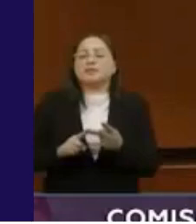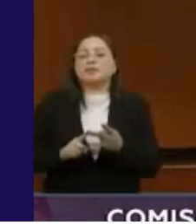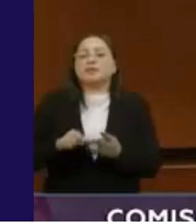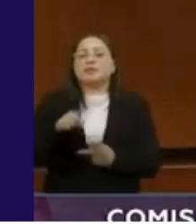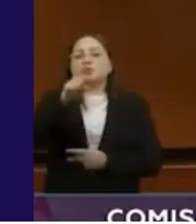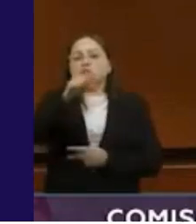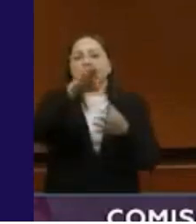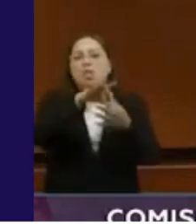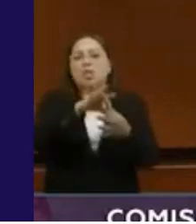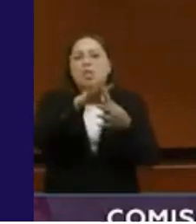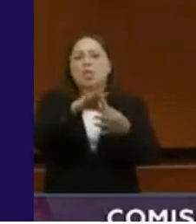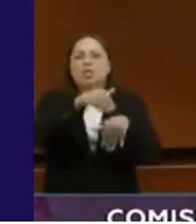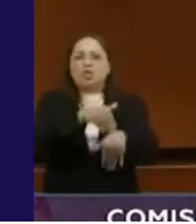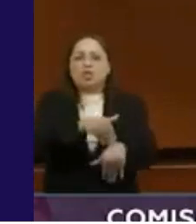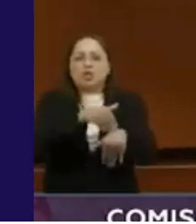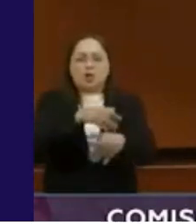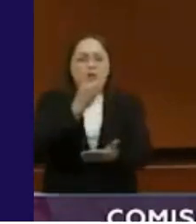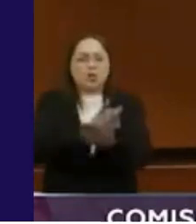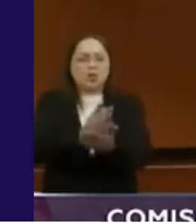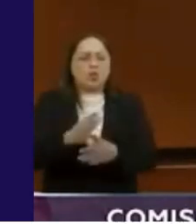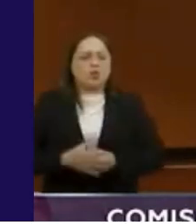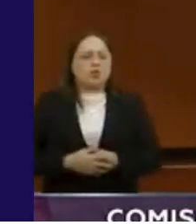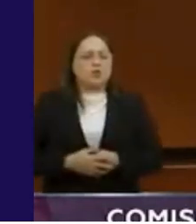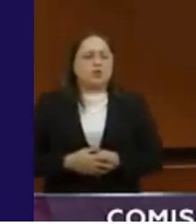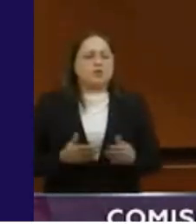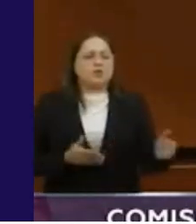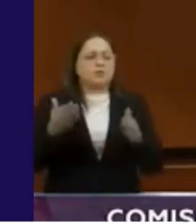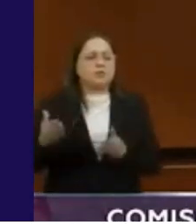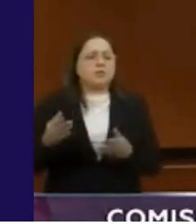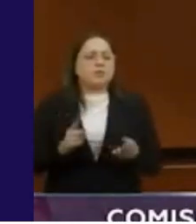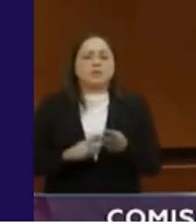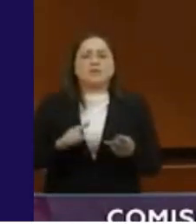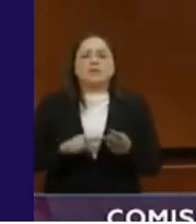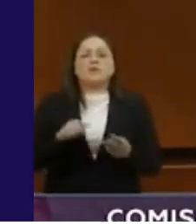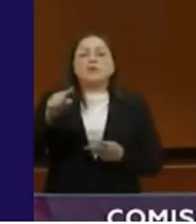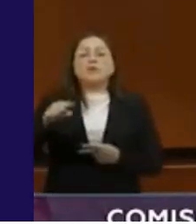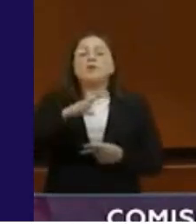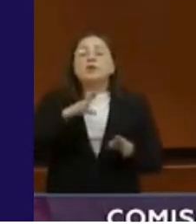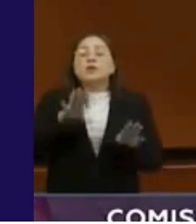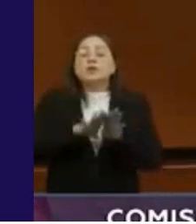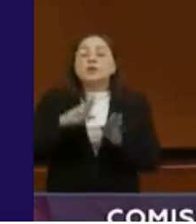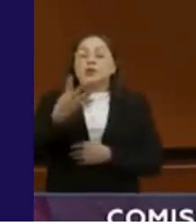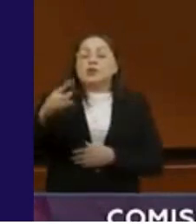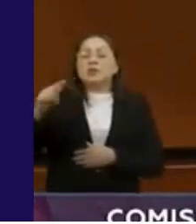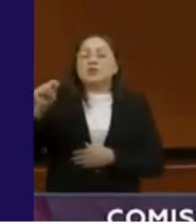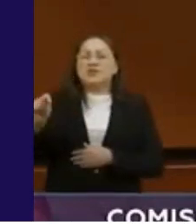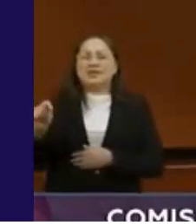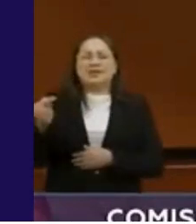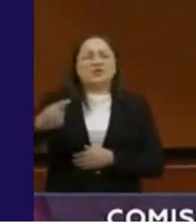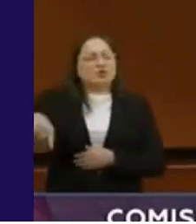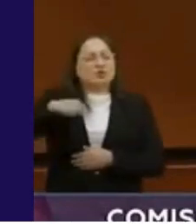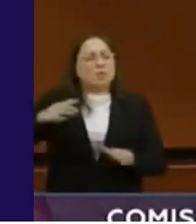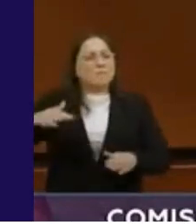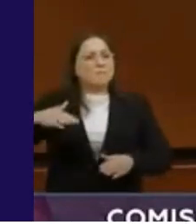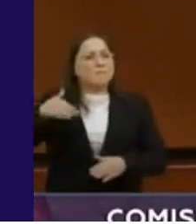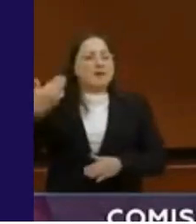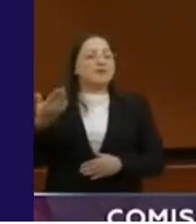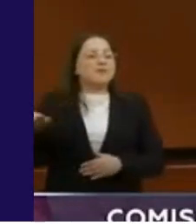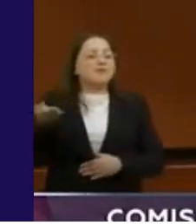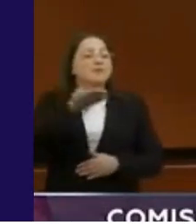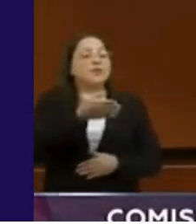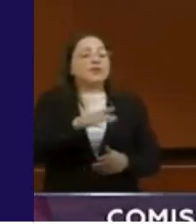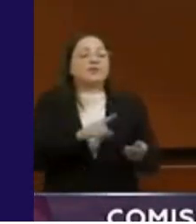nacional. Fíjense, un milagro de la Cuarta Transformación. El PRI, que por décadas hizo fraude